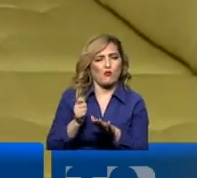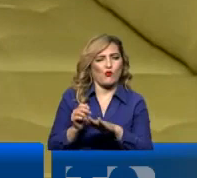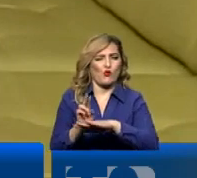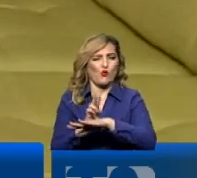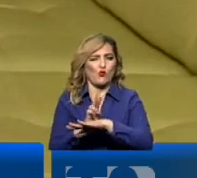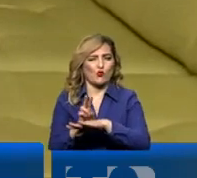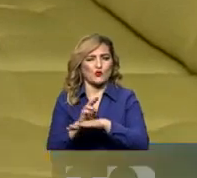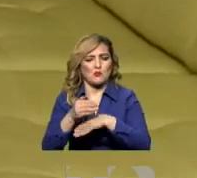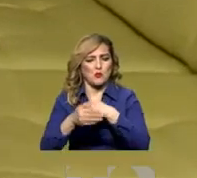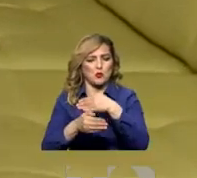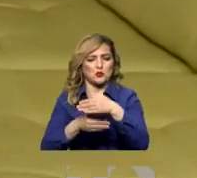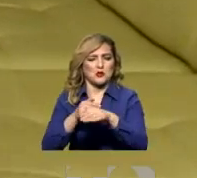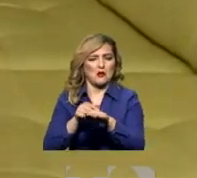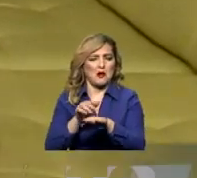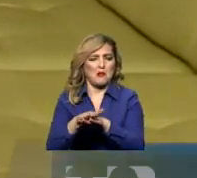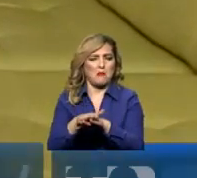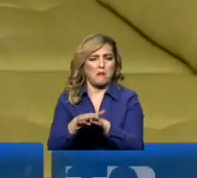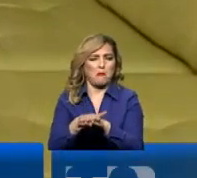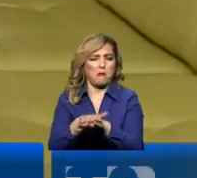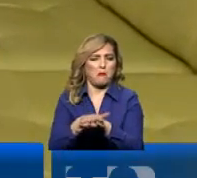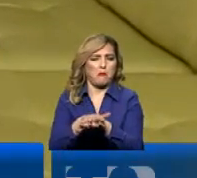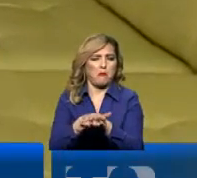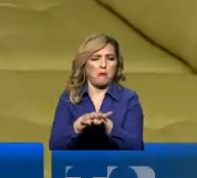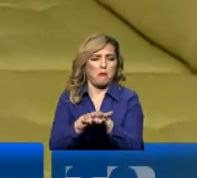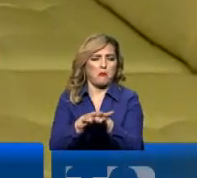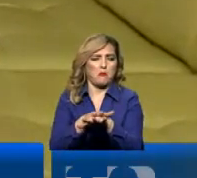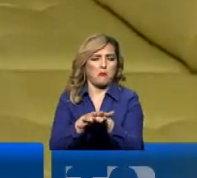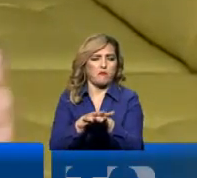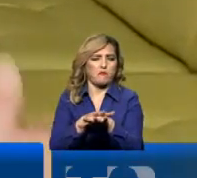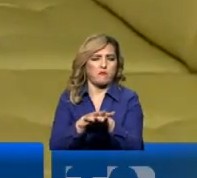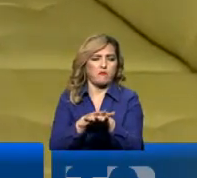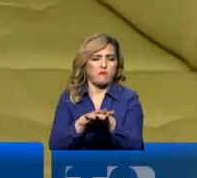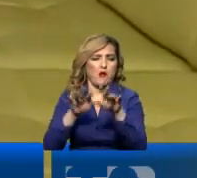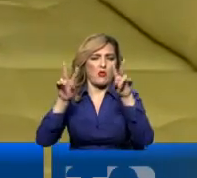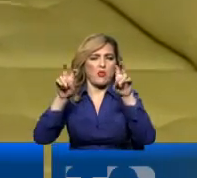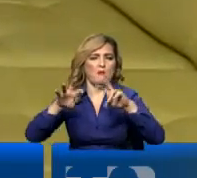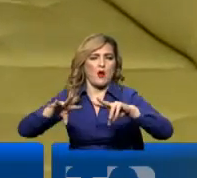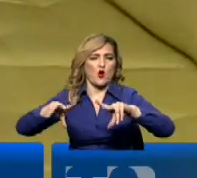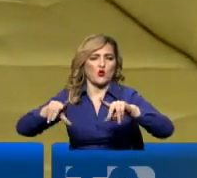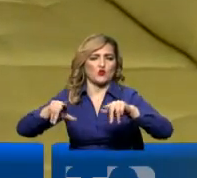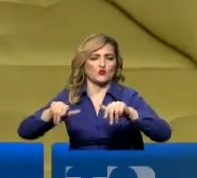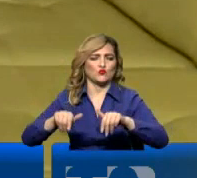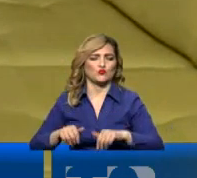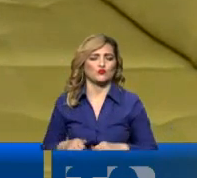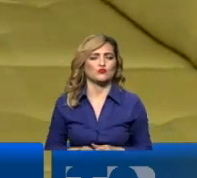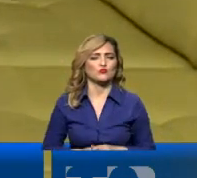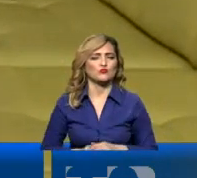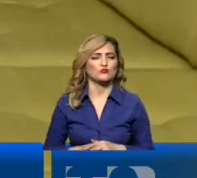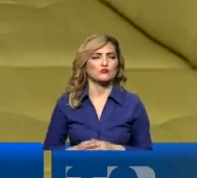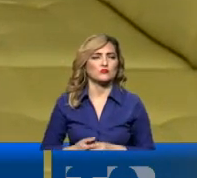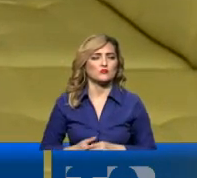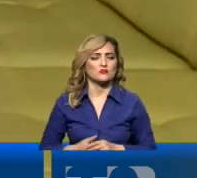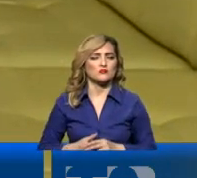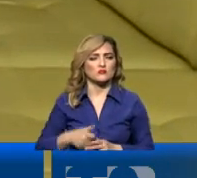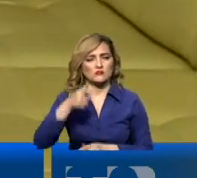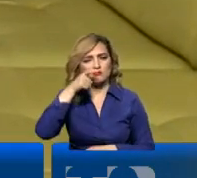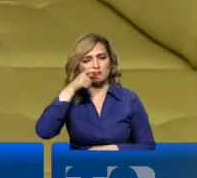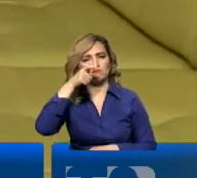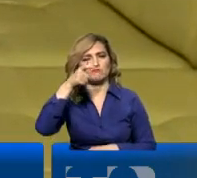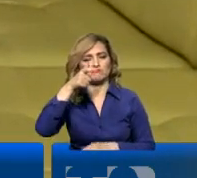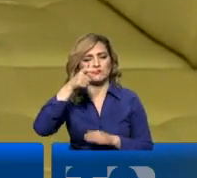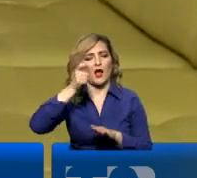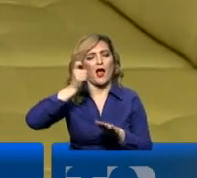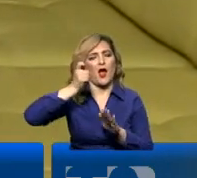para dilatar el tratamiento de estos temas de corrupción. Y obviamente el trabajo de la fiscalía y de